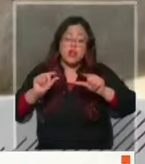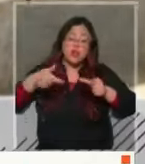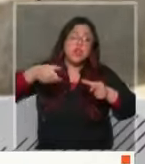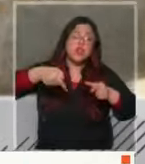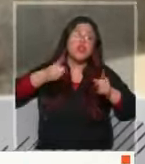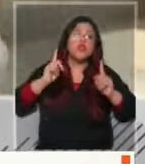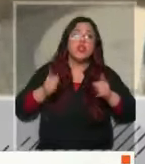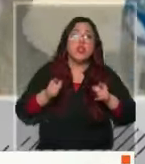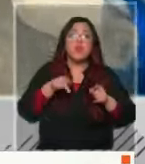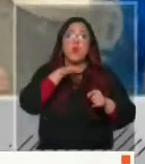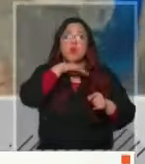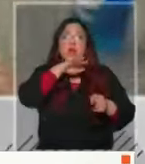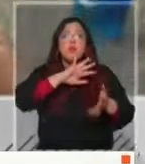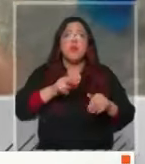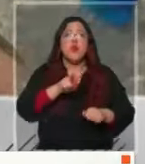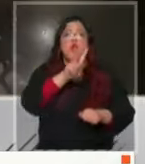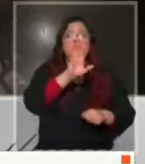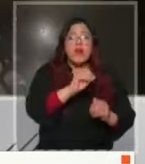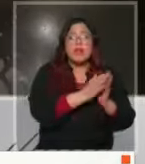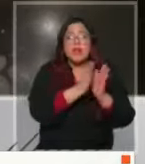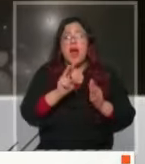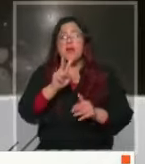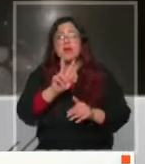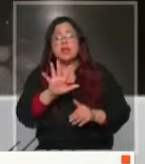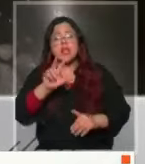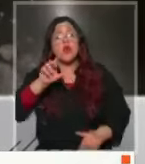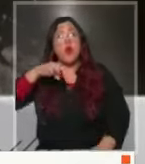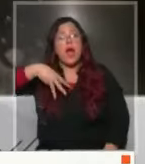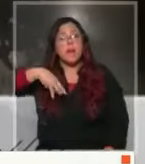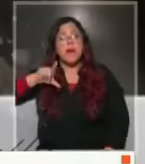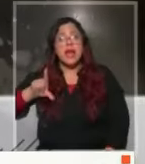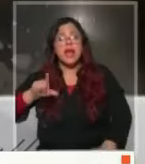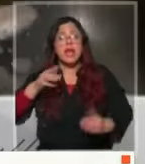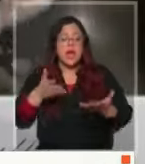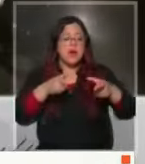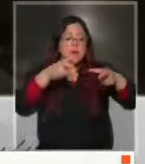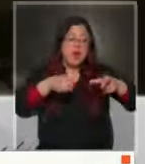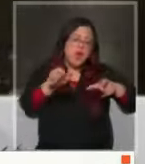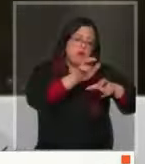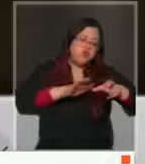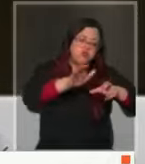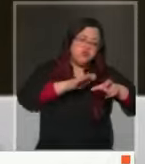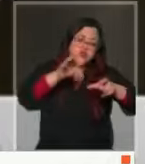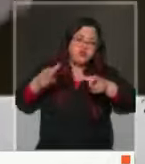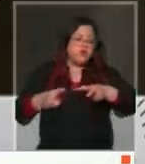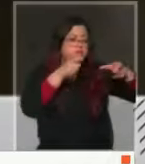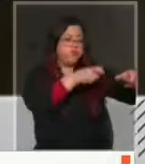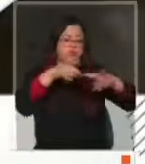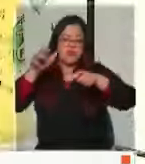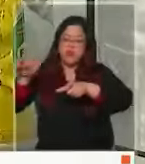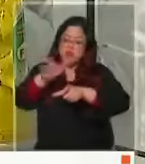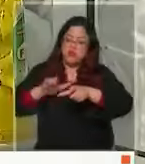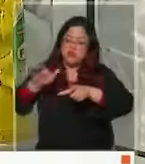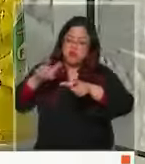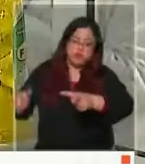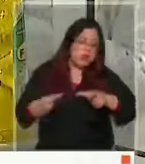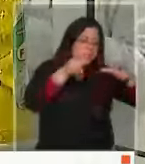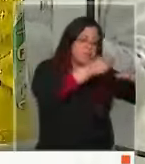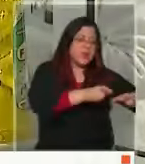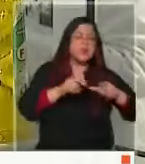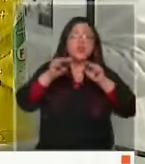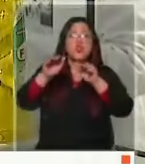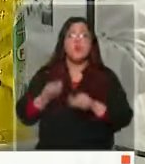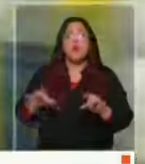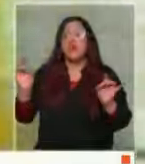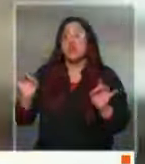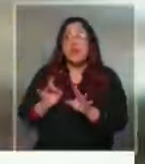del orden de 20 o 25 ml para poder lavar la misma cantidad de platos que lavo con un producto concentrado, ¿cierto? Que solo me basta